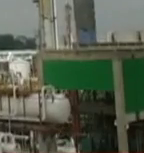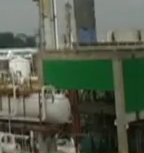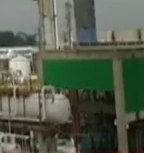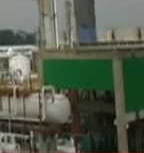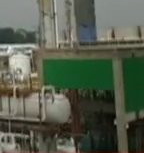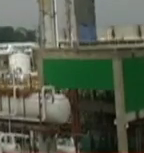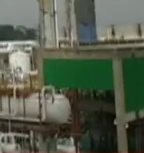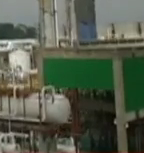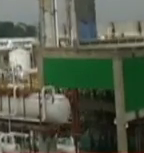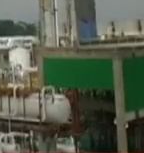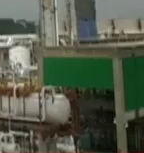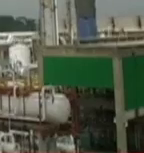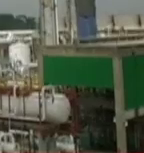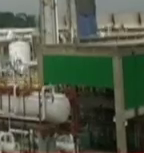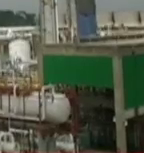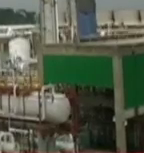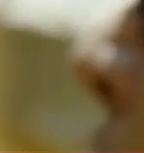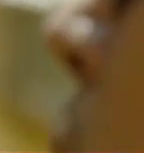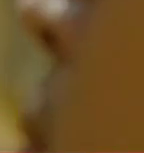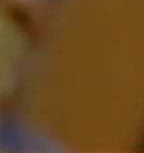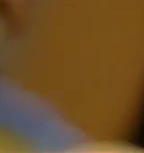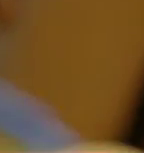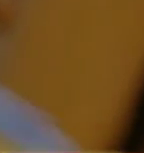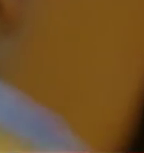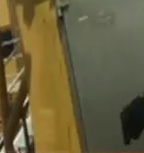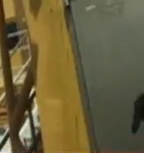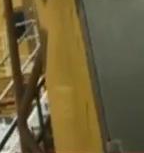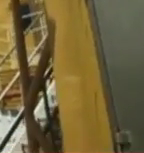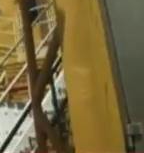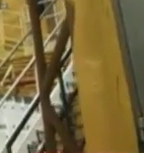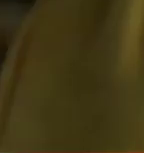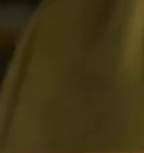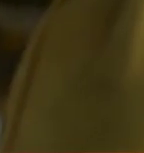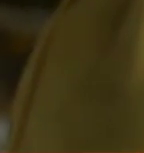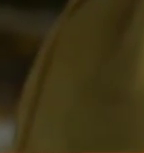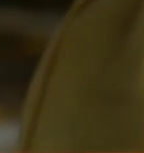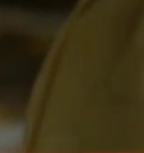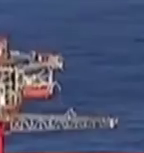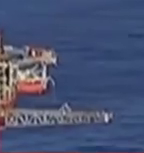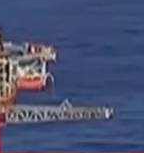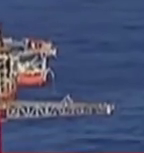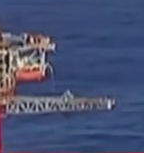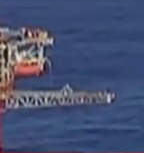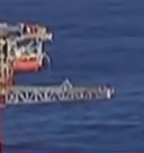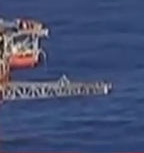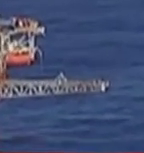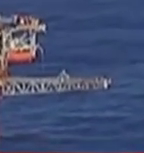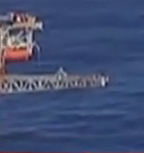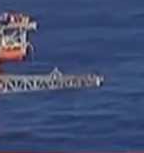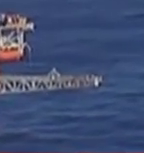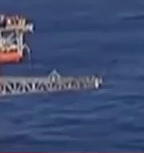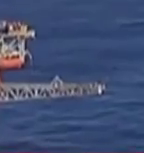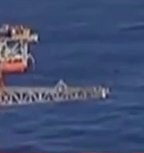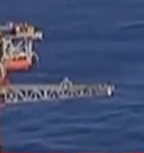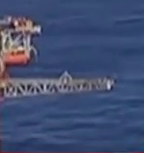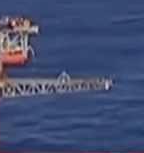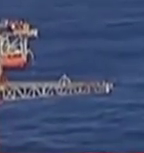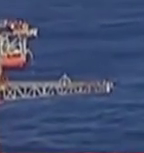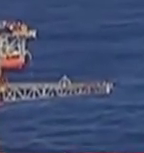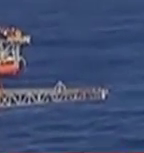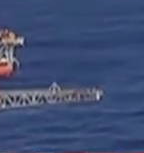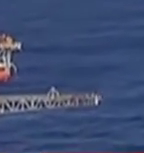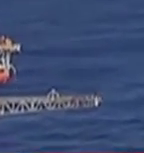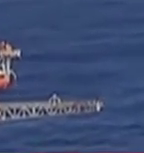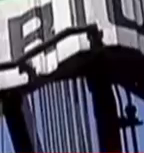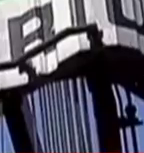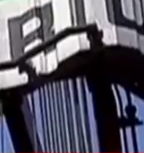viabilidad y va a permitir que su actividad exploratoria en el mediano y largo plazo pues tenga mayor área en donde pueda